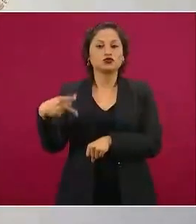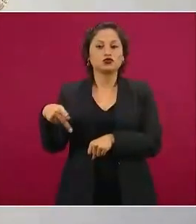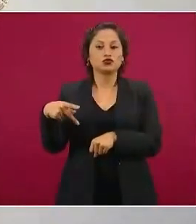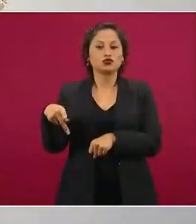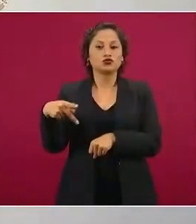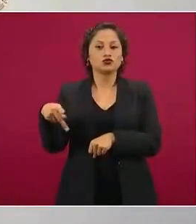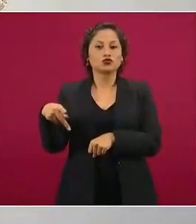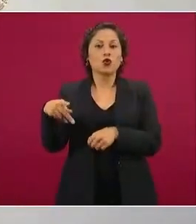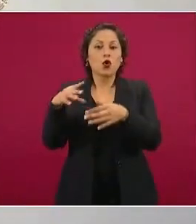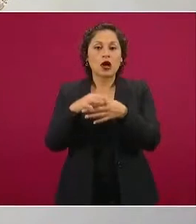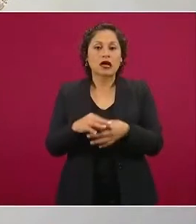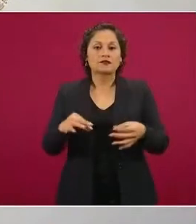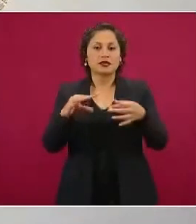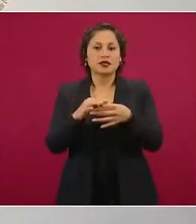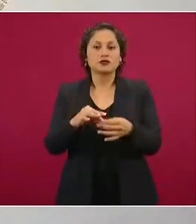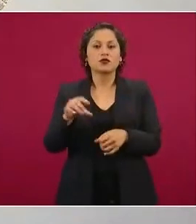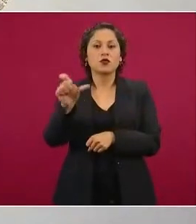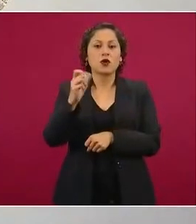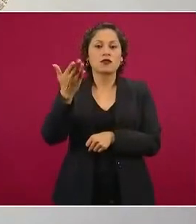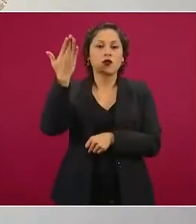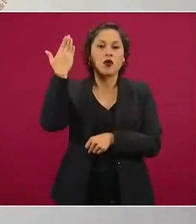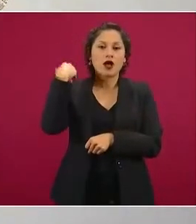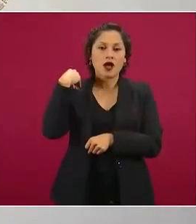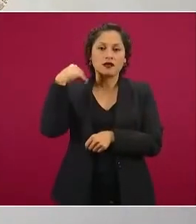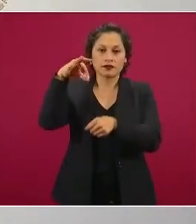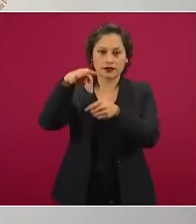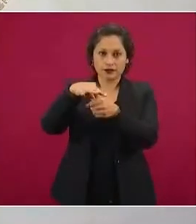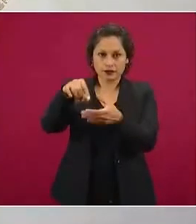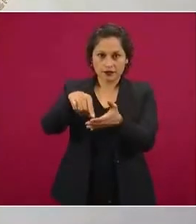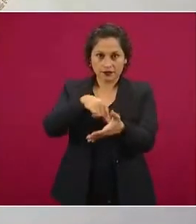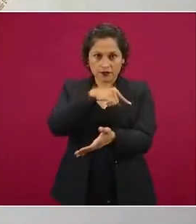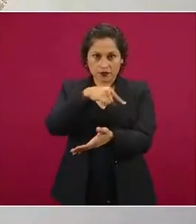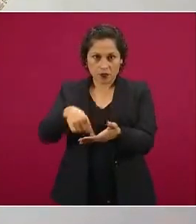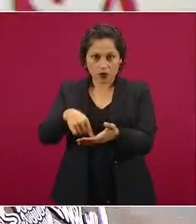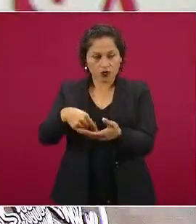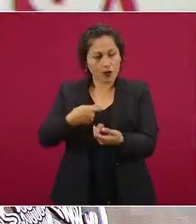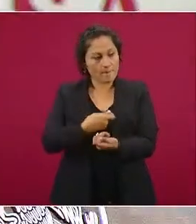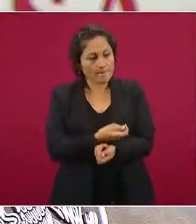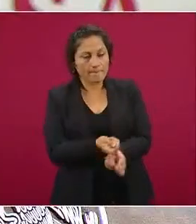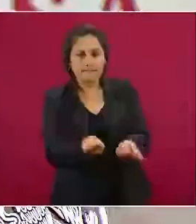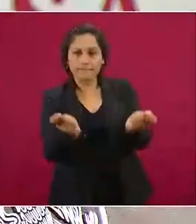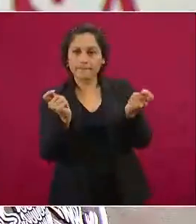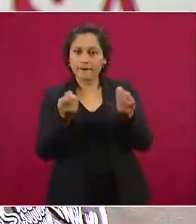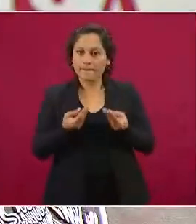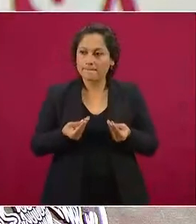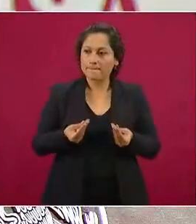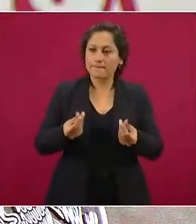para comprar votos en